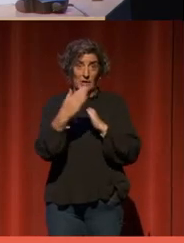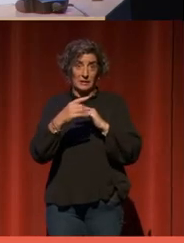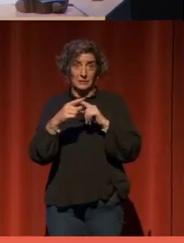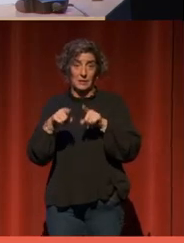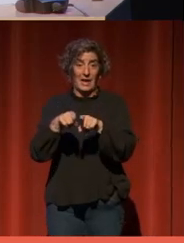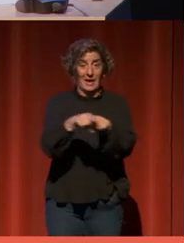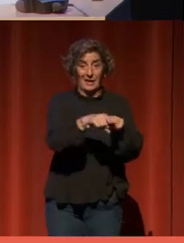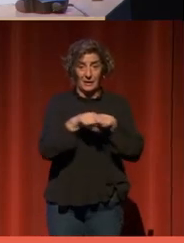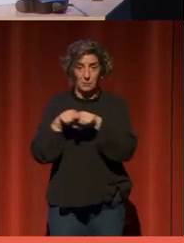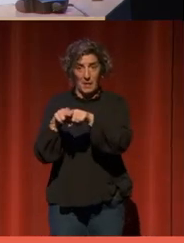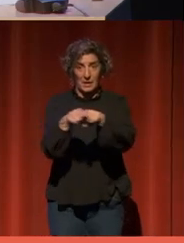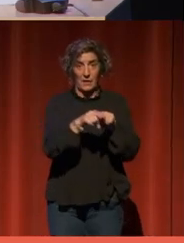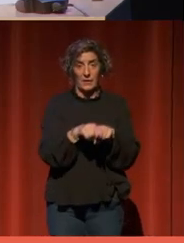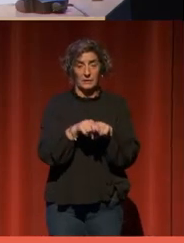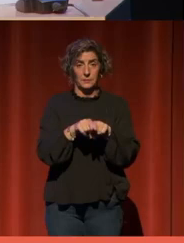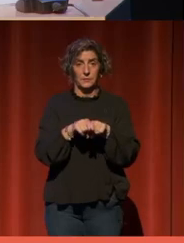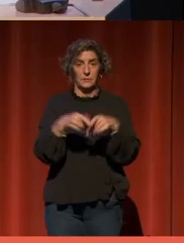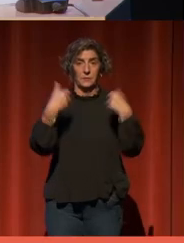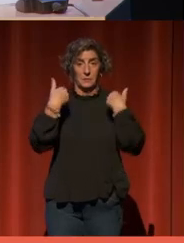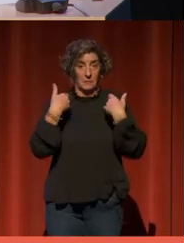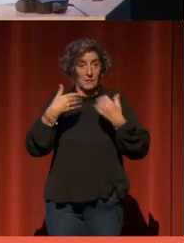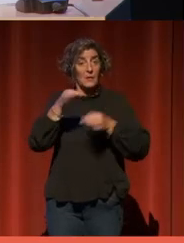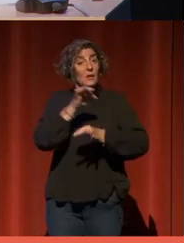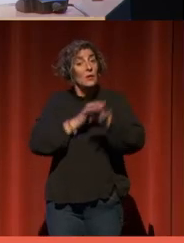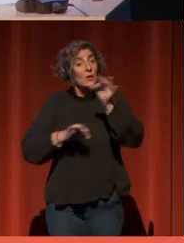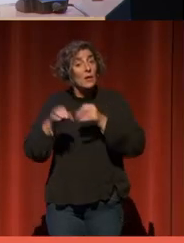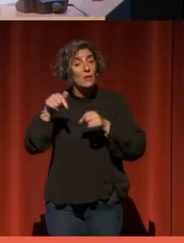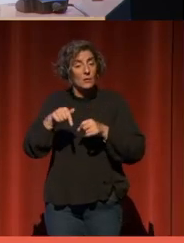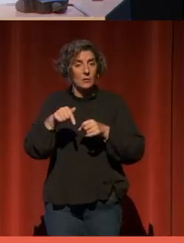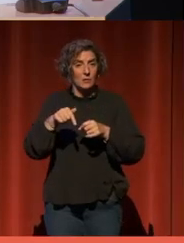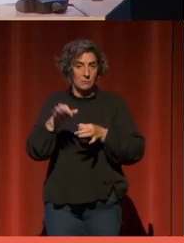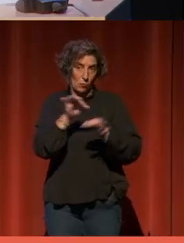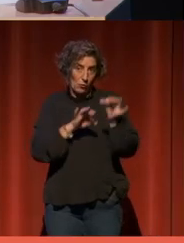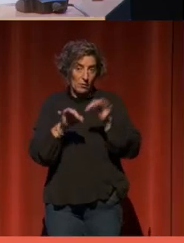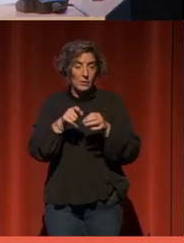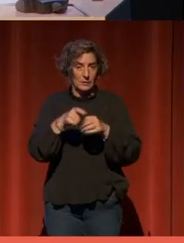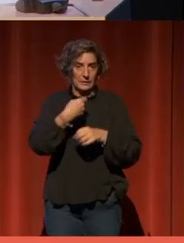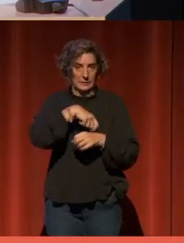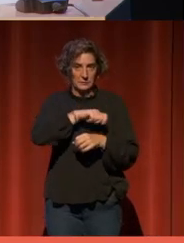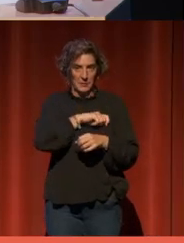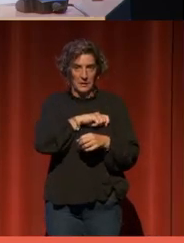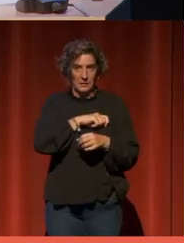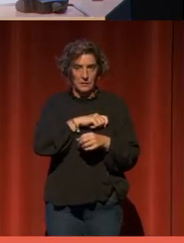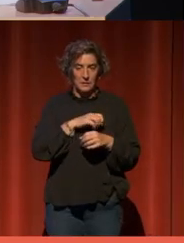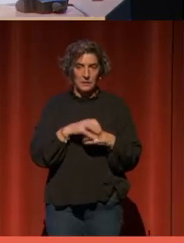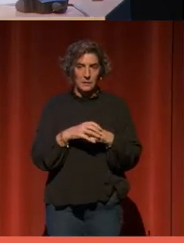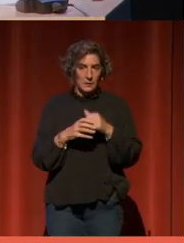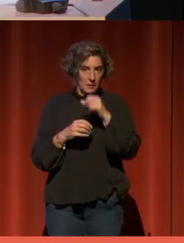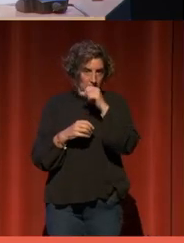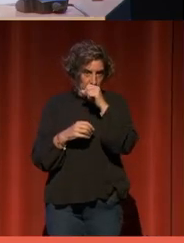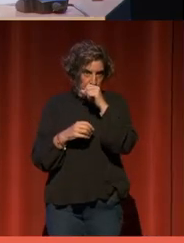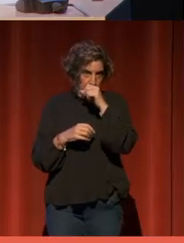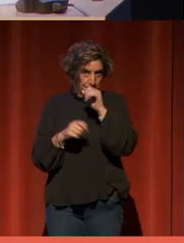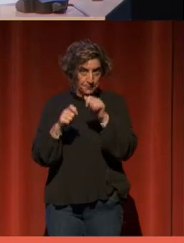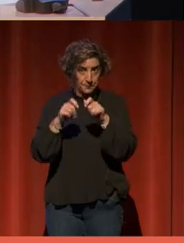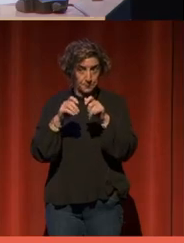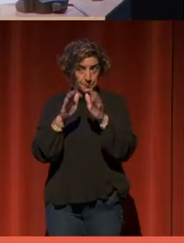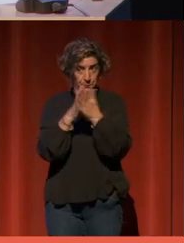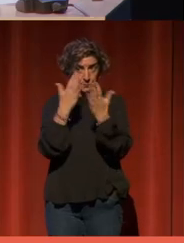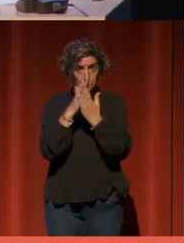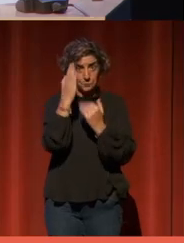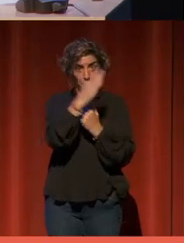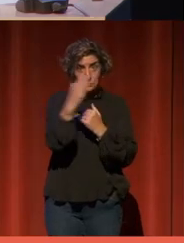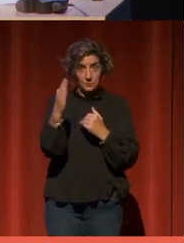hermanadas coordinador de programa des España entonces las las bibliotecas en en cada